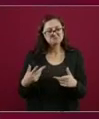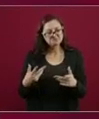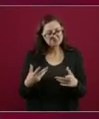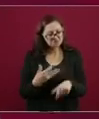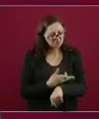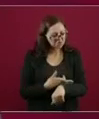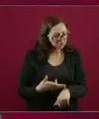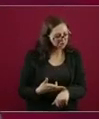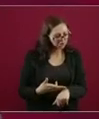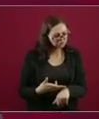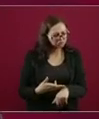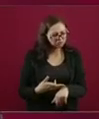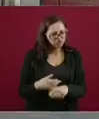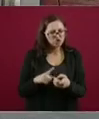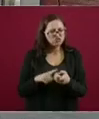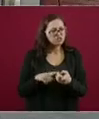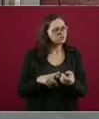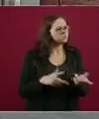familias